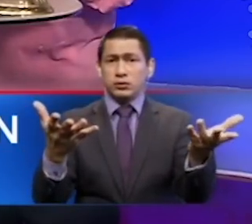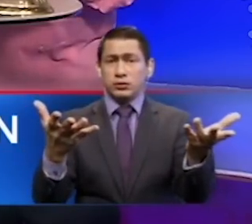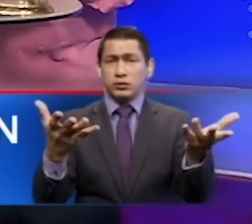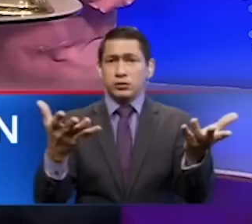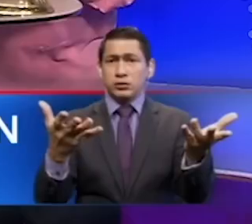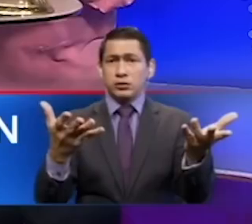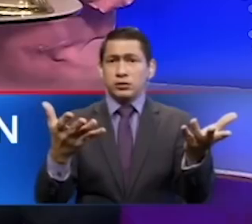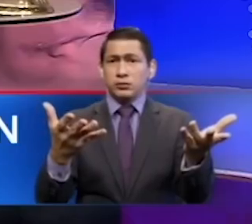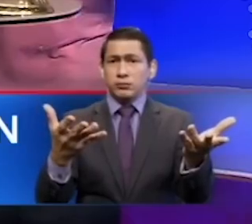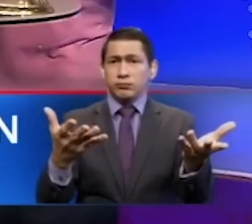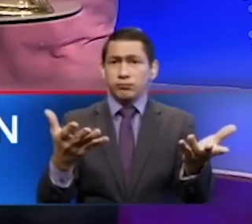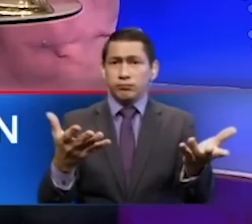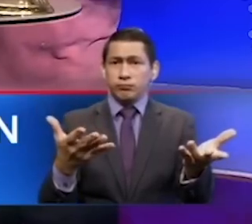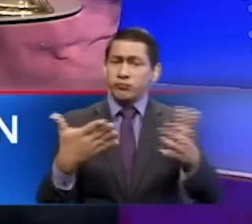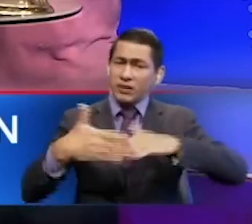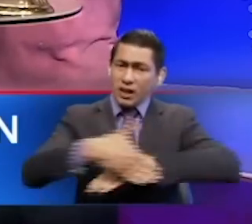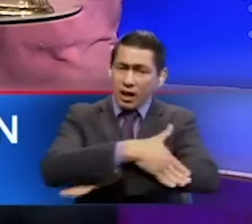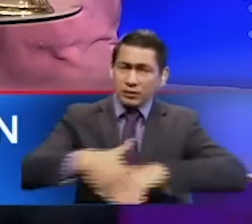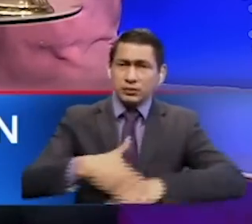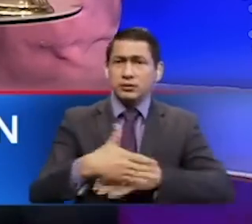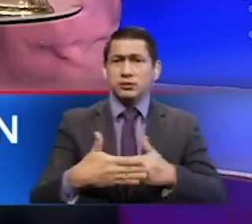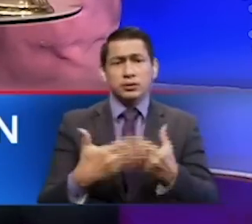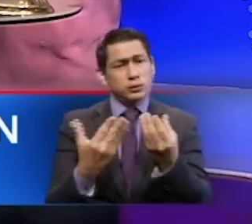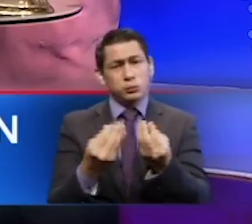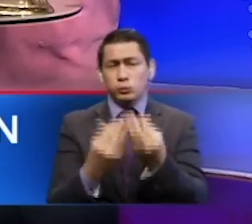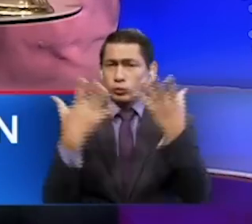autopistas. Hay gente que sinceramente